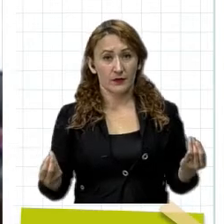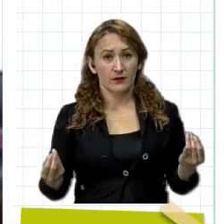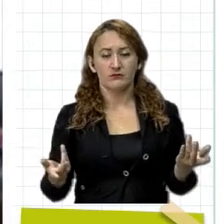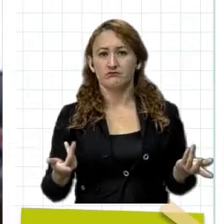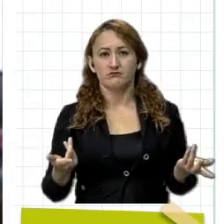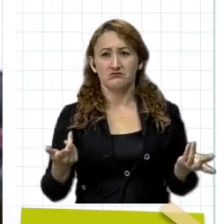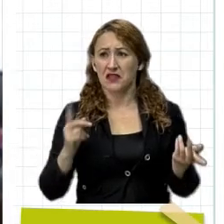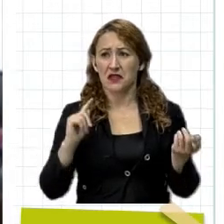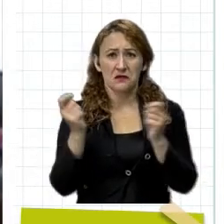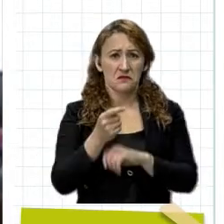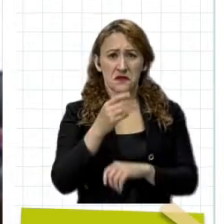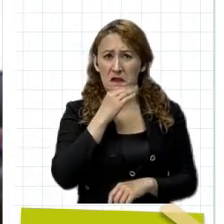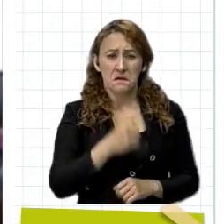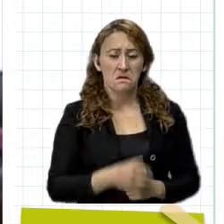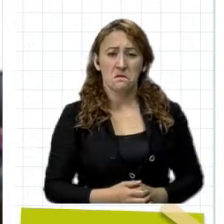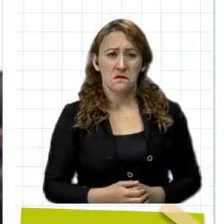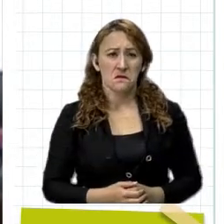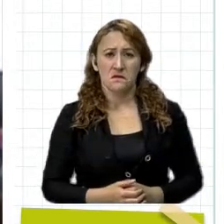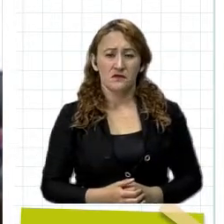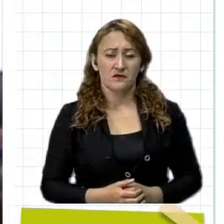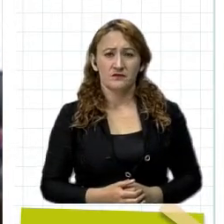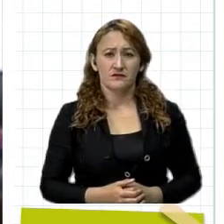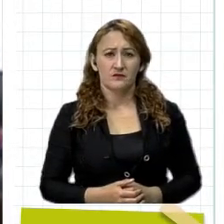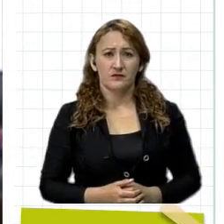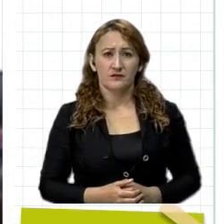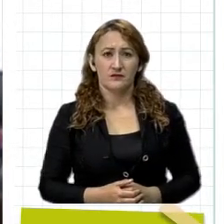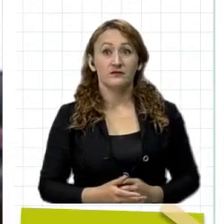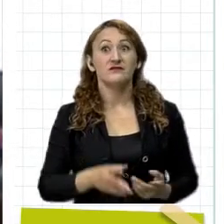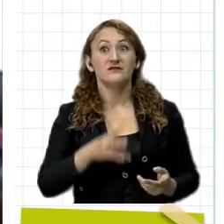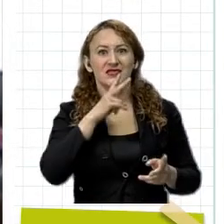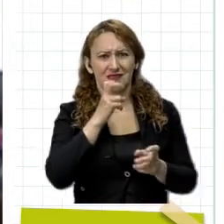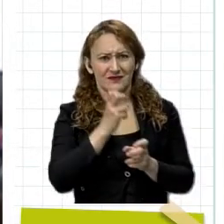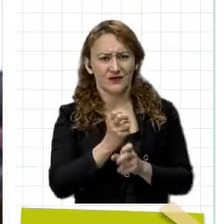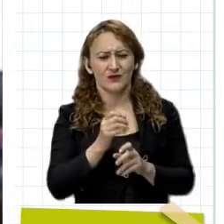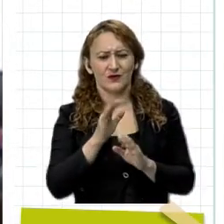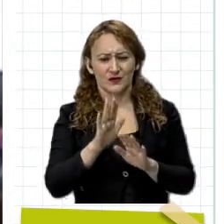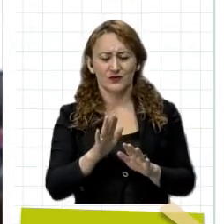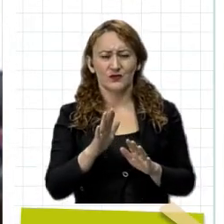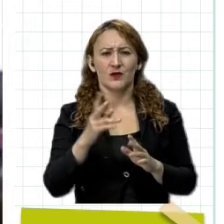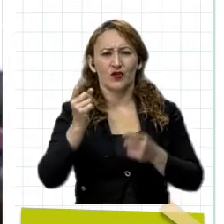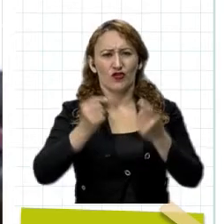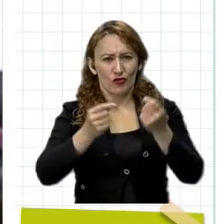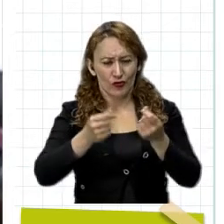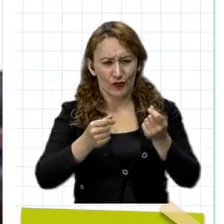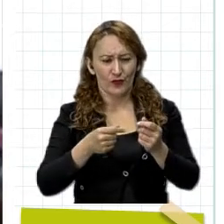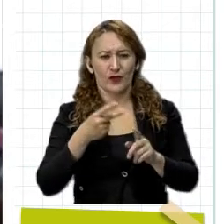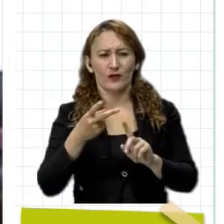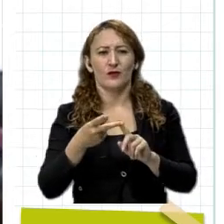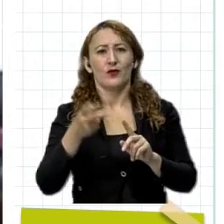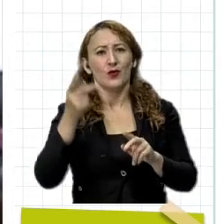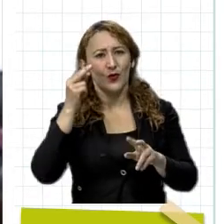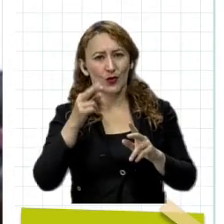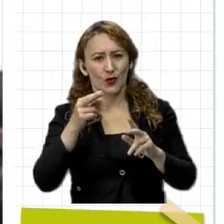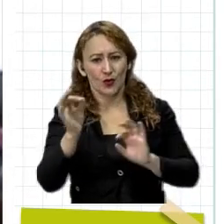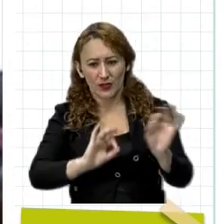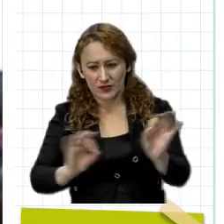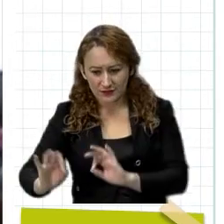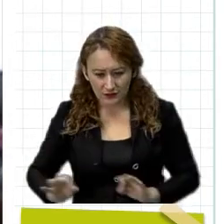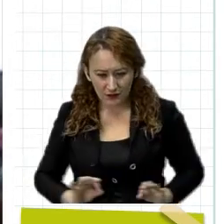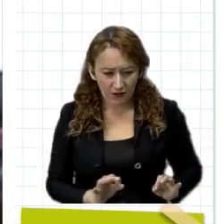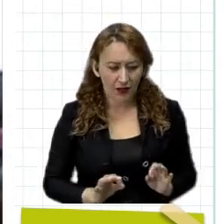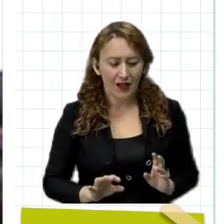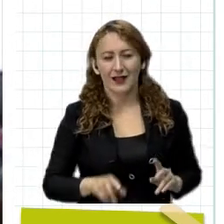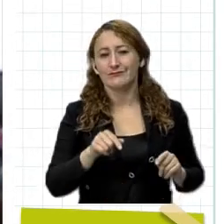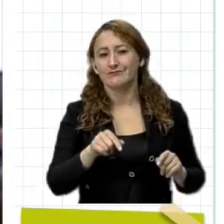no parece haber cambiado de manera radical. Las dificultades de orden económico y de logística siguen constituyendo el